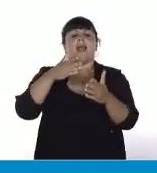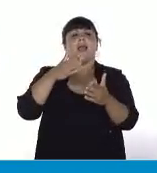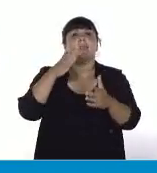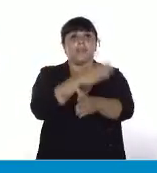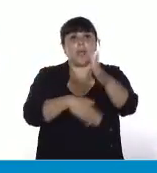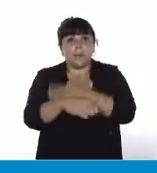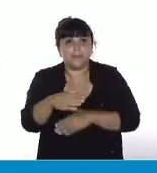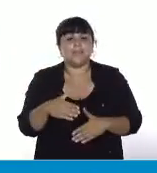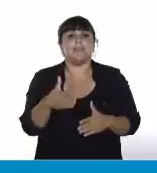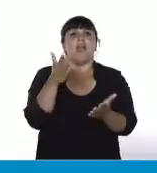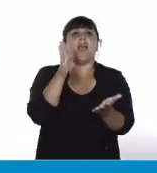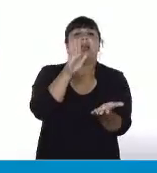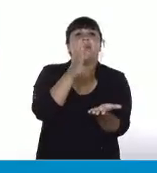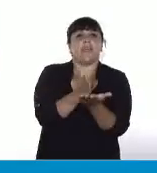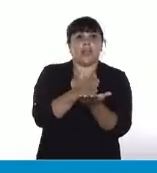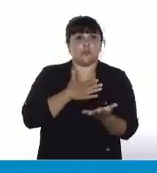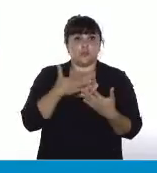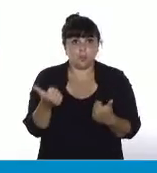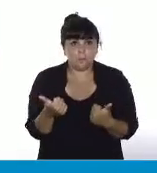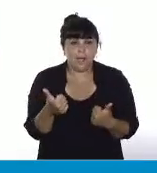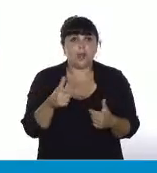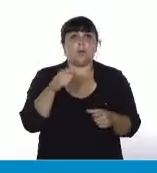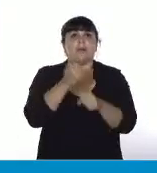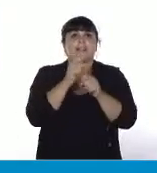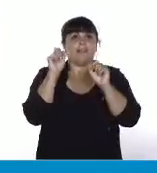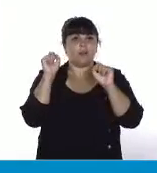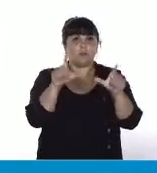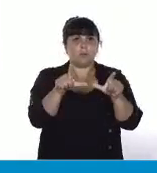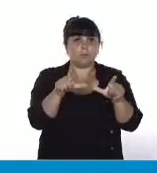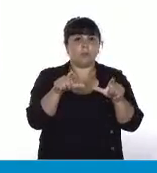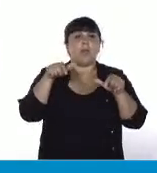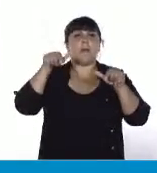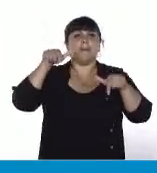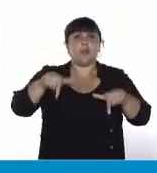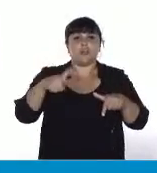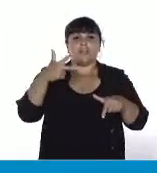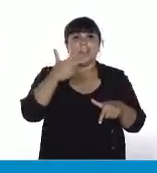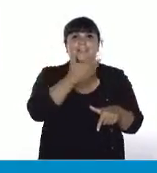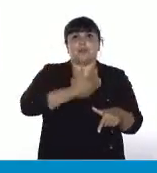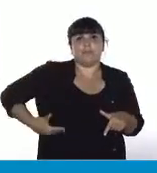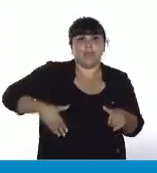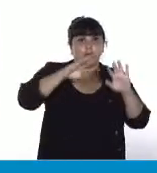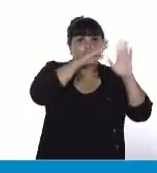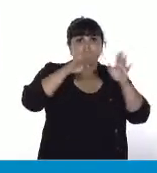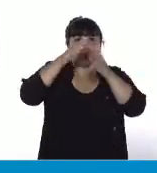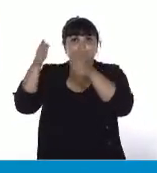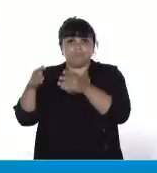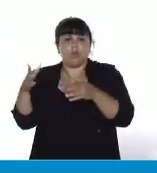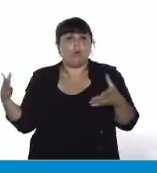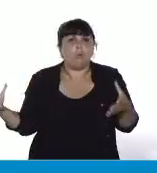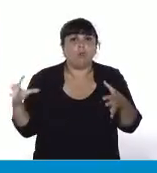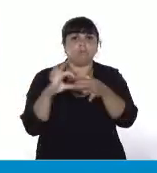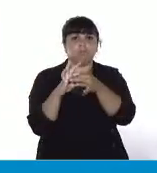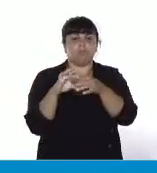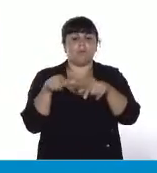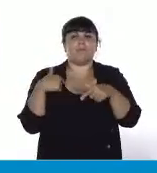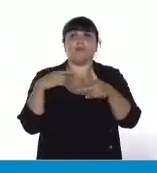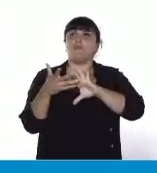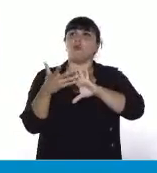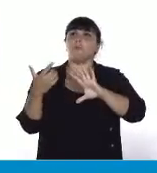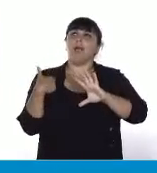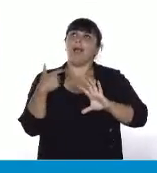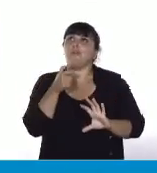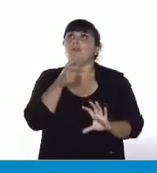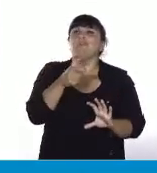todos los funcionarios públicos y los trabajadores de los tres poderes del Estado provincial. Viene a dar respuesta, por decirlo de